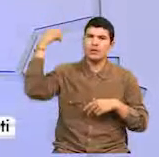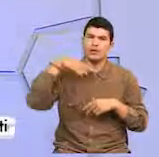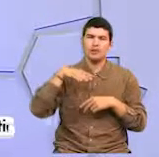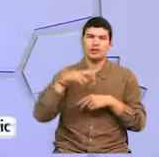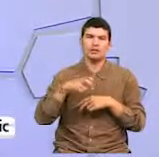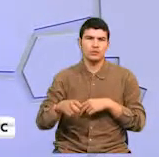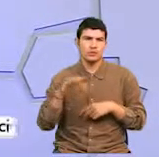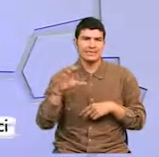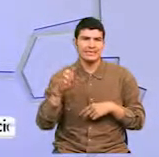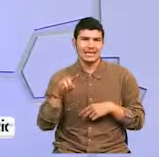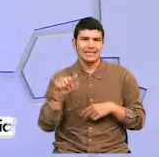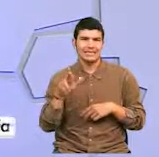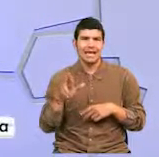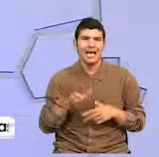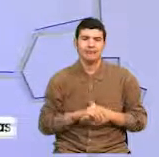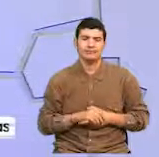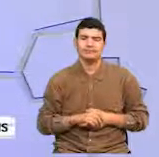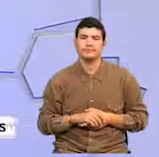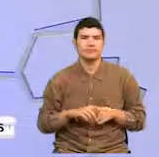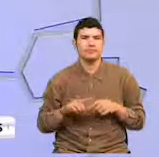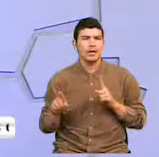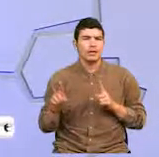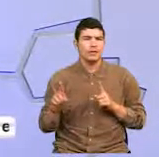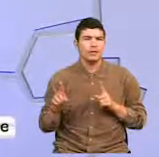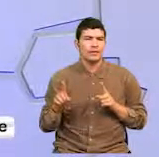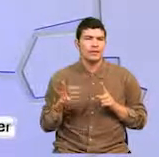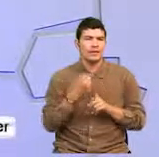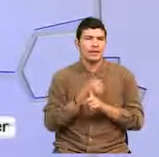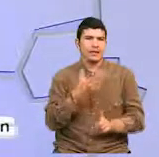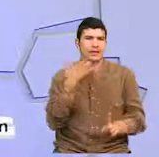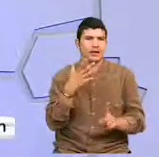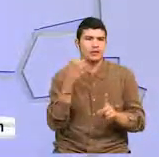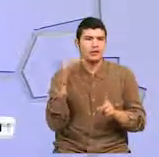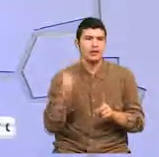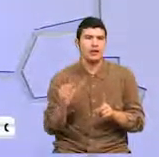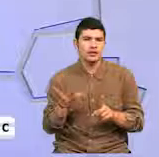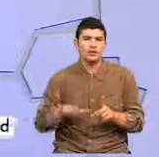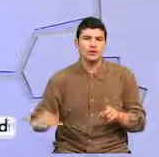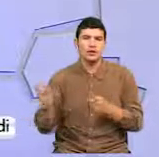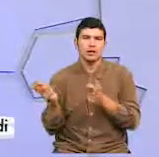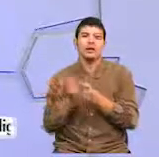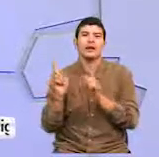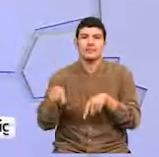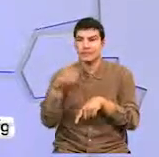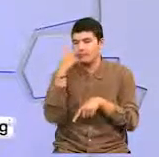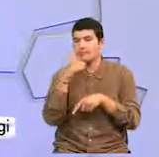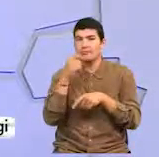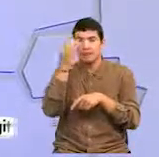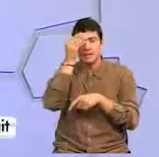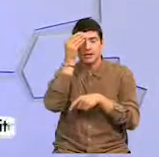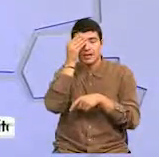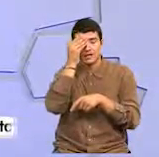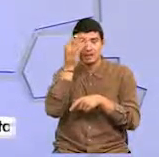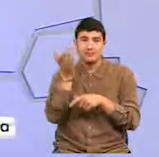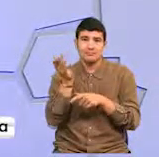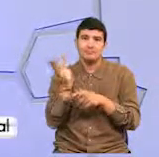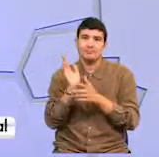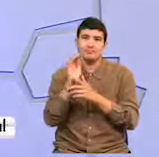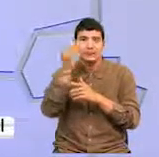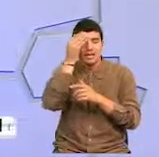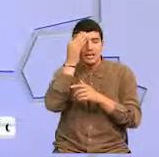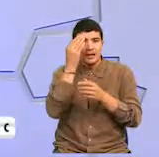Cesar. Pero hay algo que golpea también muy fuerte a esta zona de frontera, y es el contrabando, y también luchan ustedes o